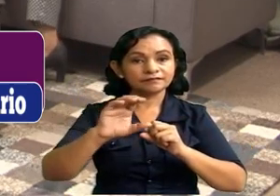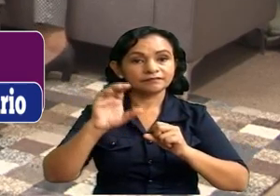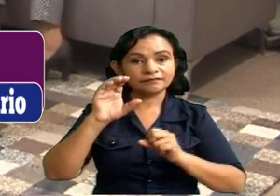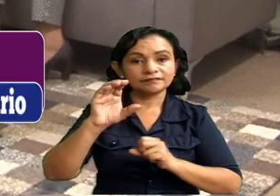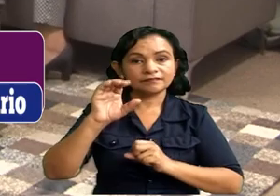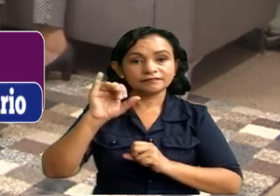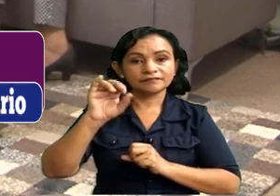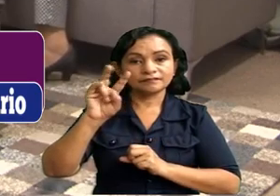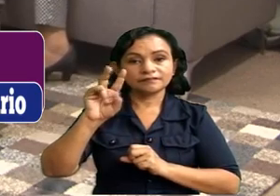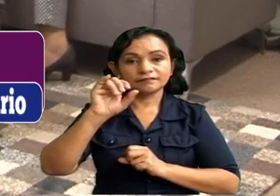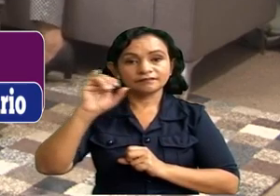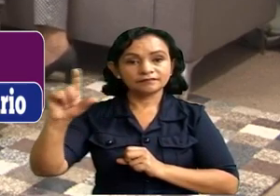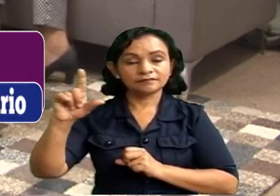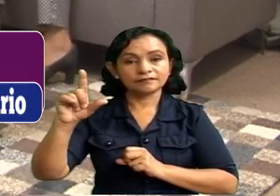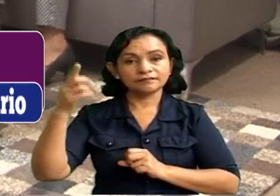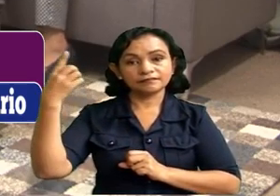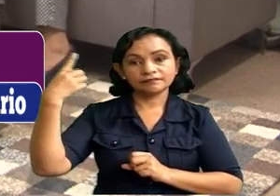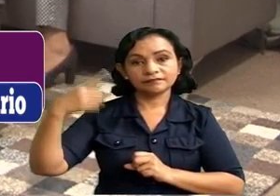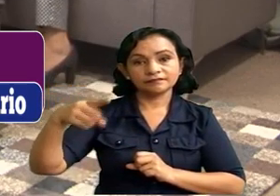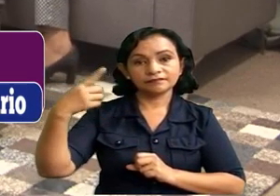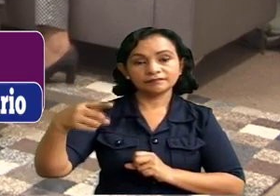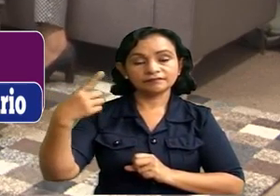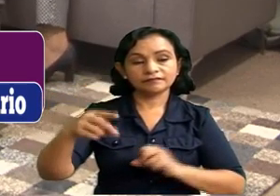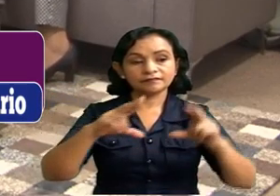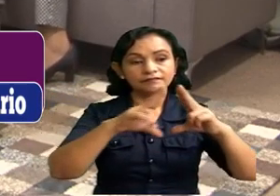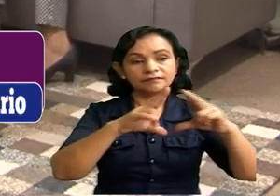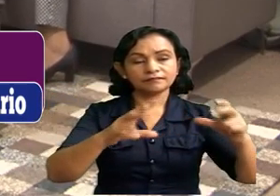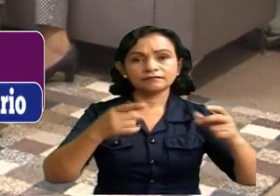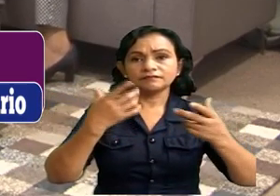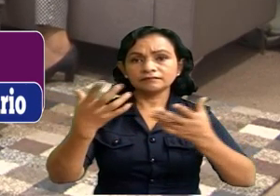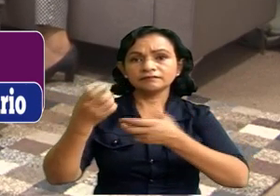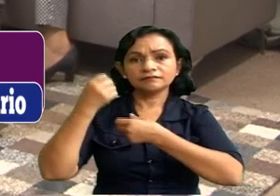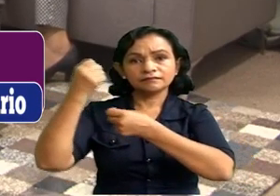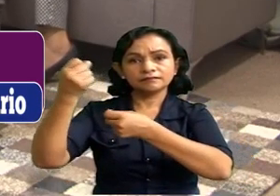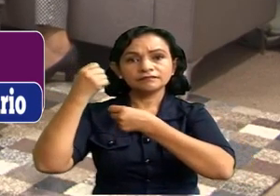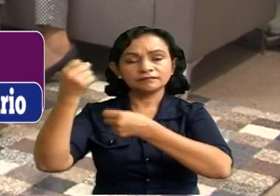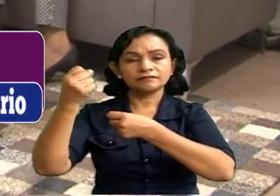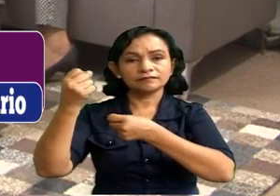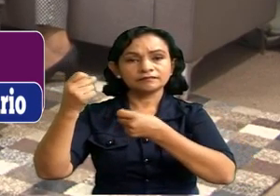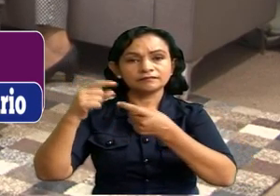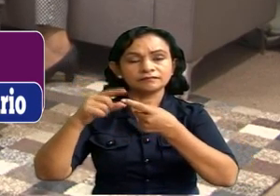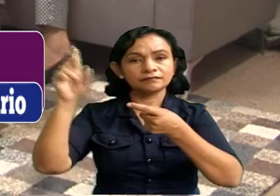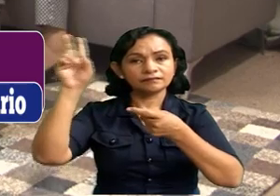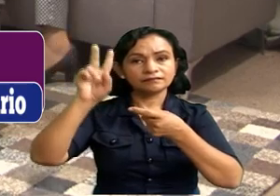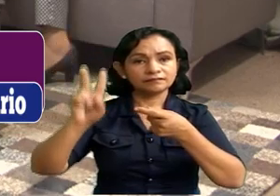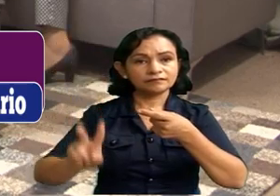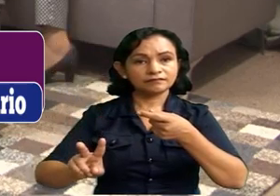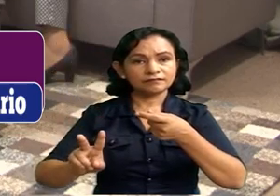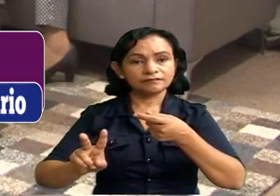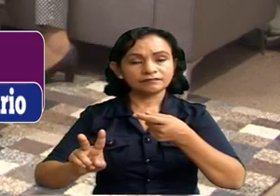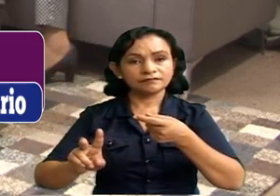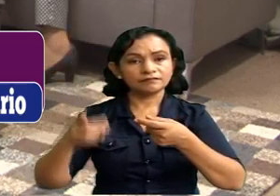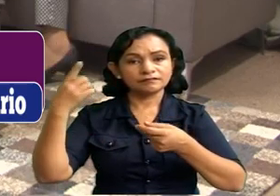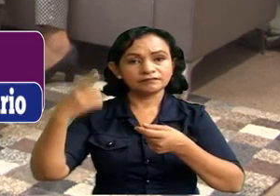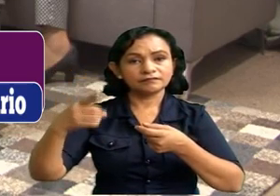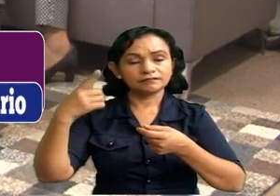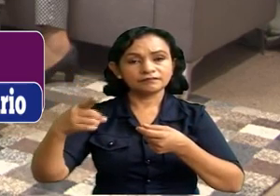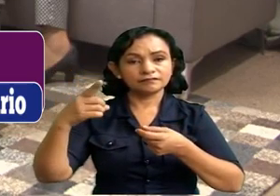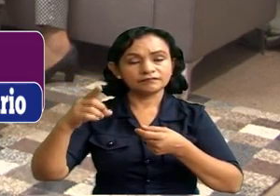está reclamando los derechos de los nicaragüenses. Así como hay una sociedad civil en Venezuela que dice que reclama los derechos